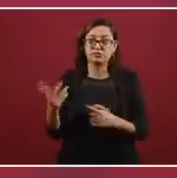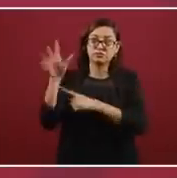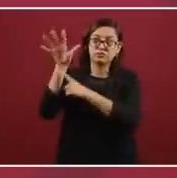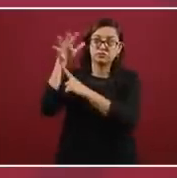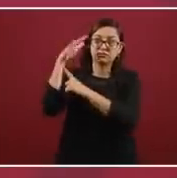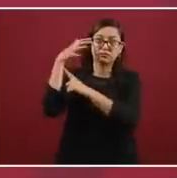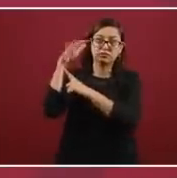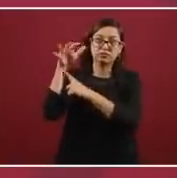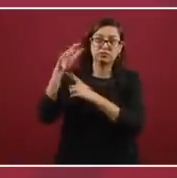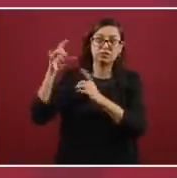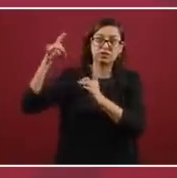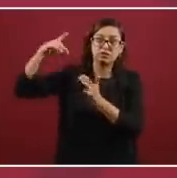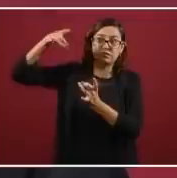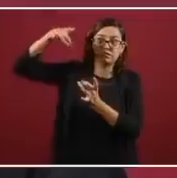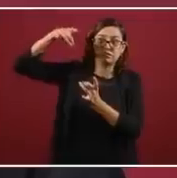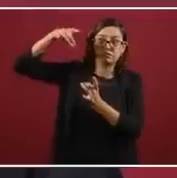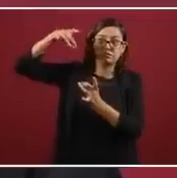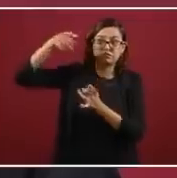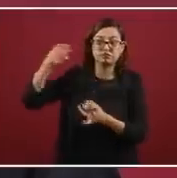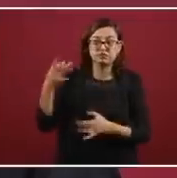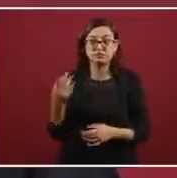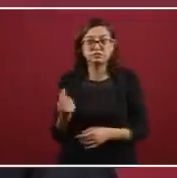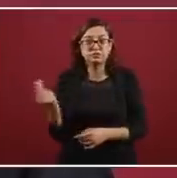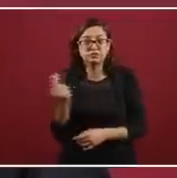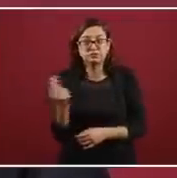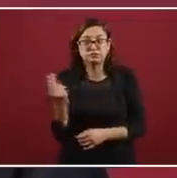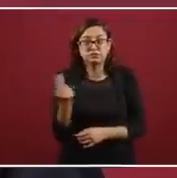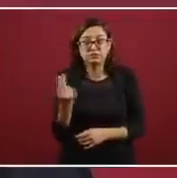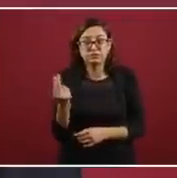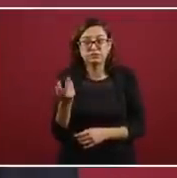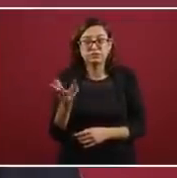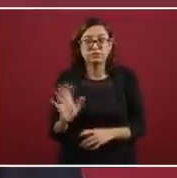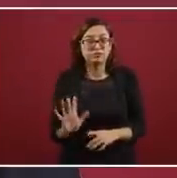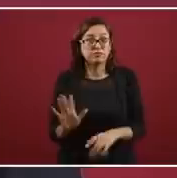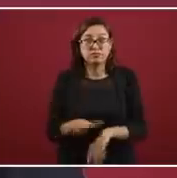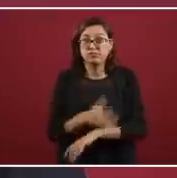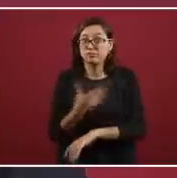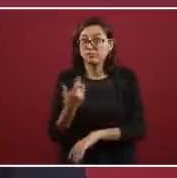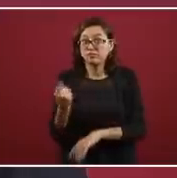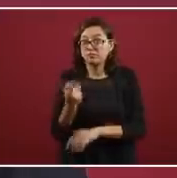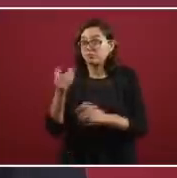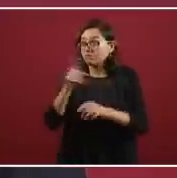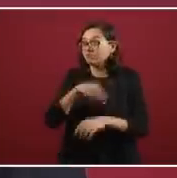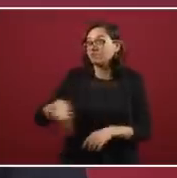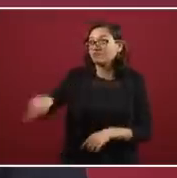satelital, pero a veces ni así.